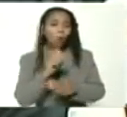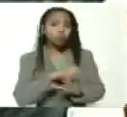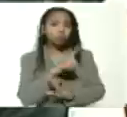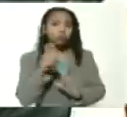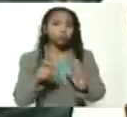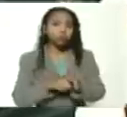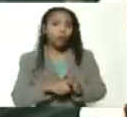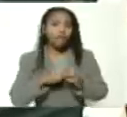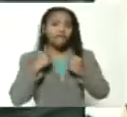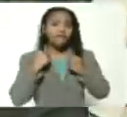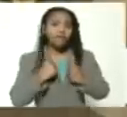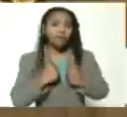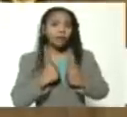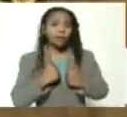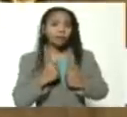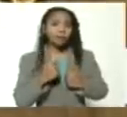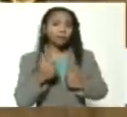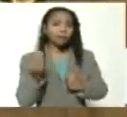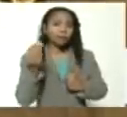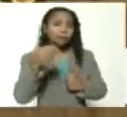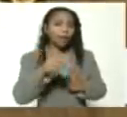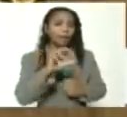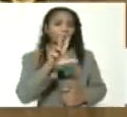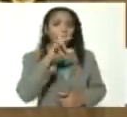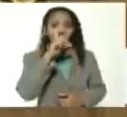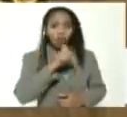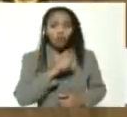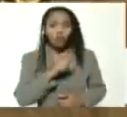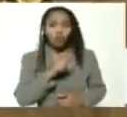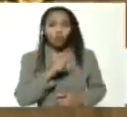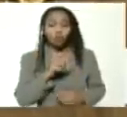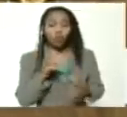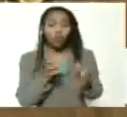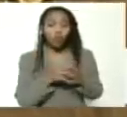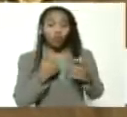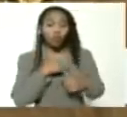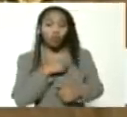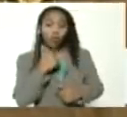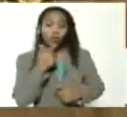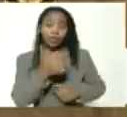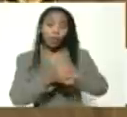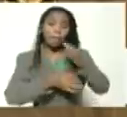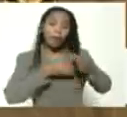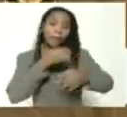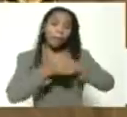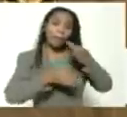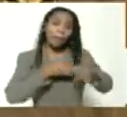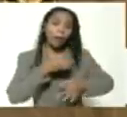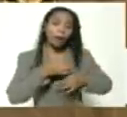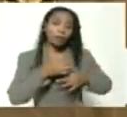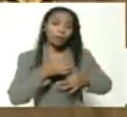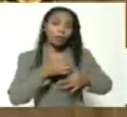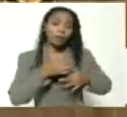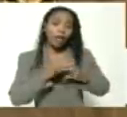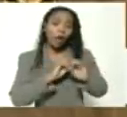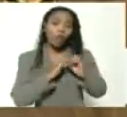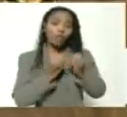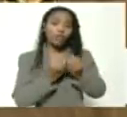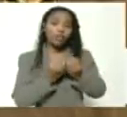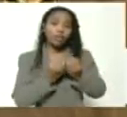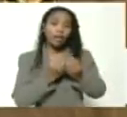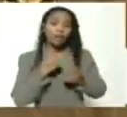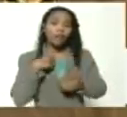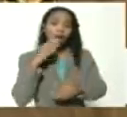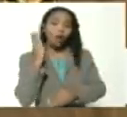definitivamente firmes en un poco más de 3 años. Parte de esto que estoy acá diciendo reposa en el despacho de la fiscal de la Corte